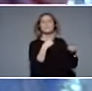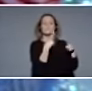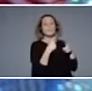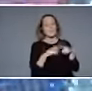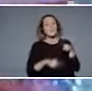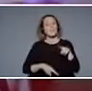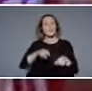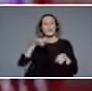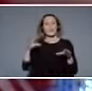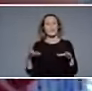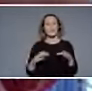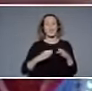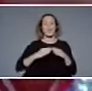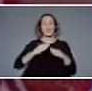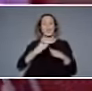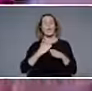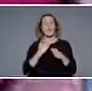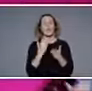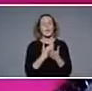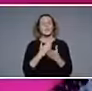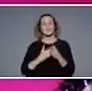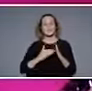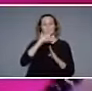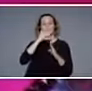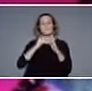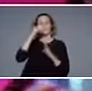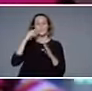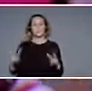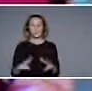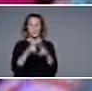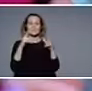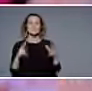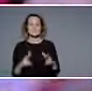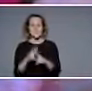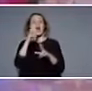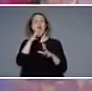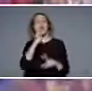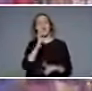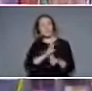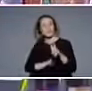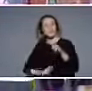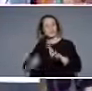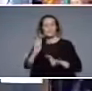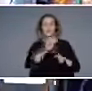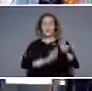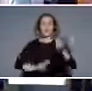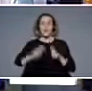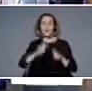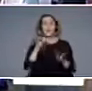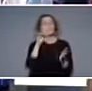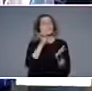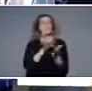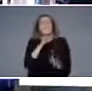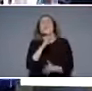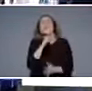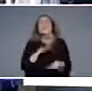según la clase social, busquemos un motivo de festejo,